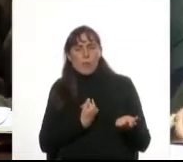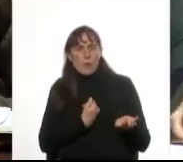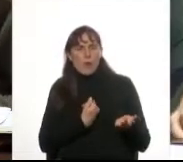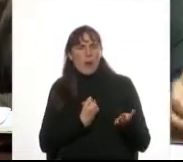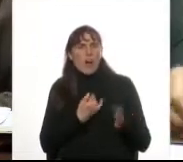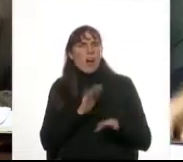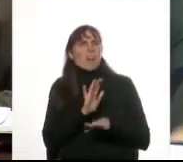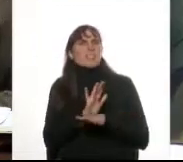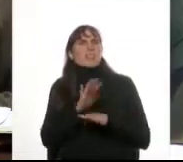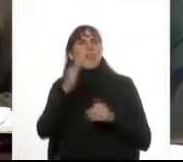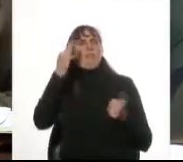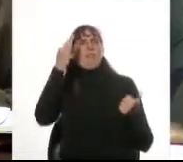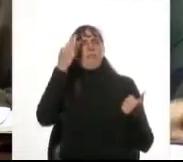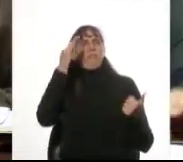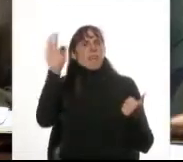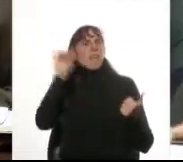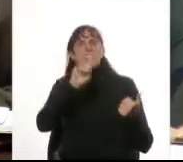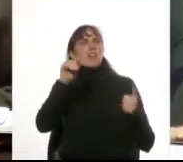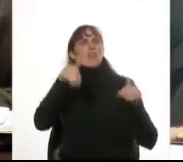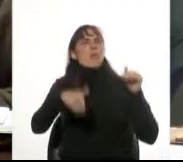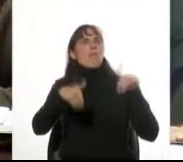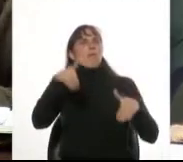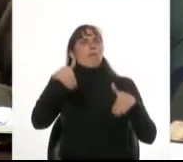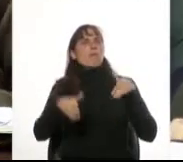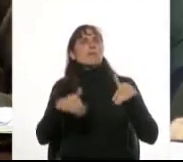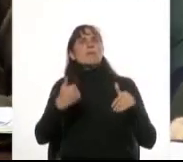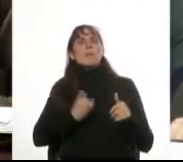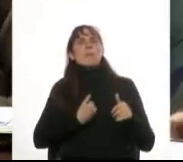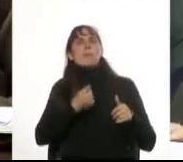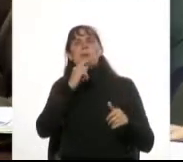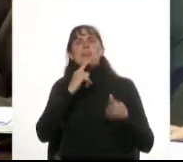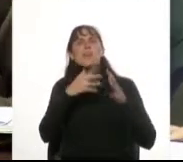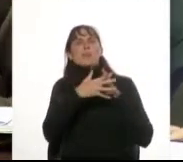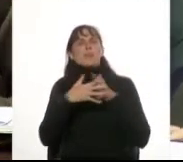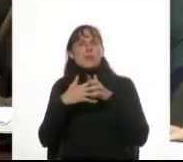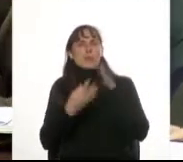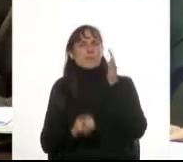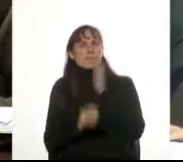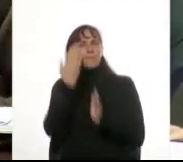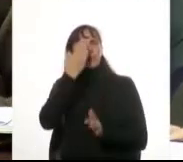tanta gente en Francia que no votó. ¿Cómo explicar lo de Trump?